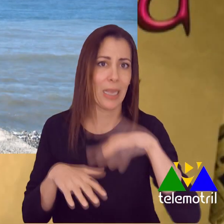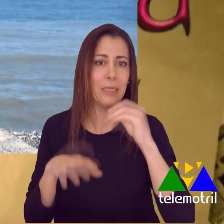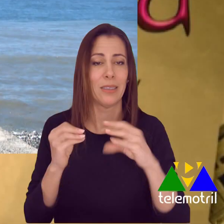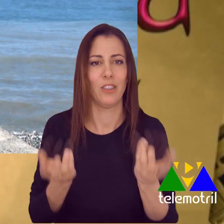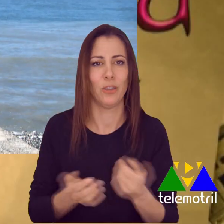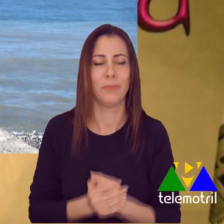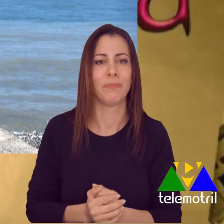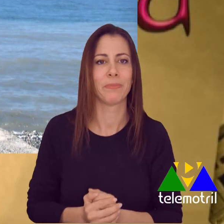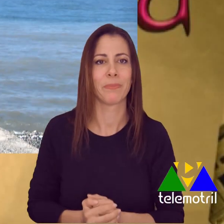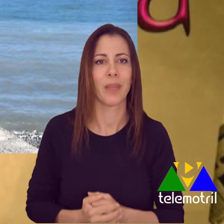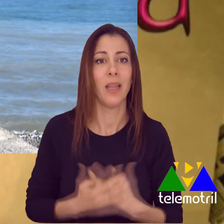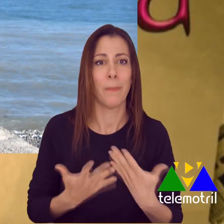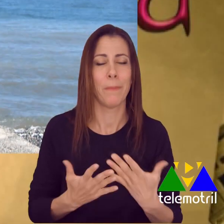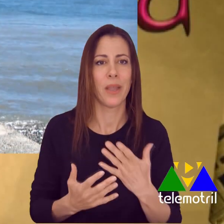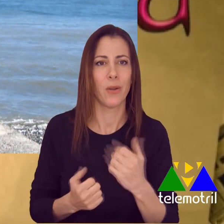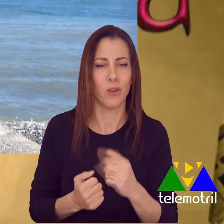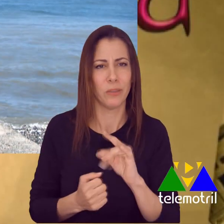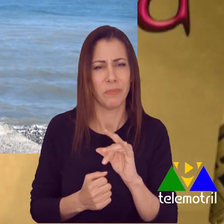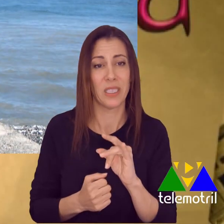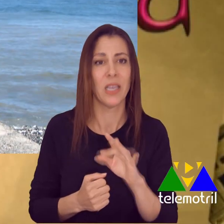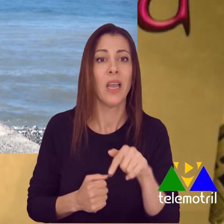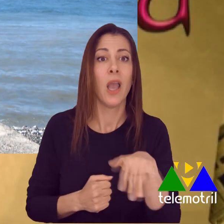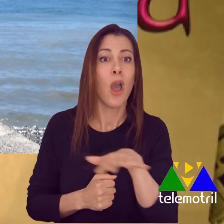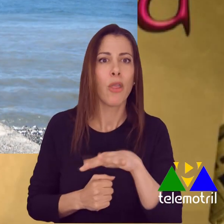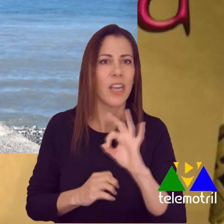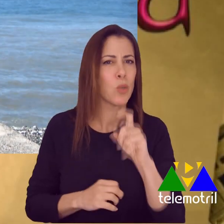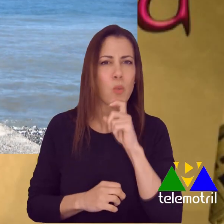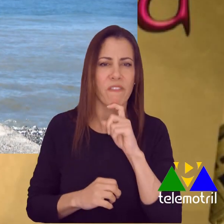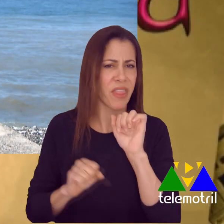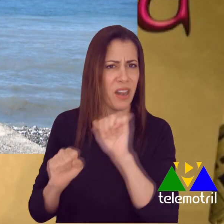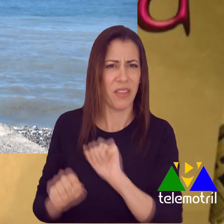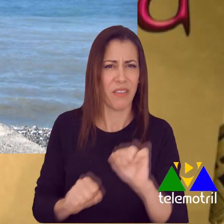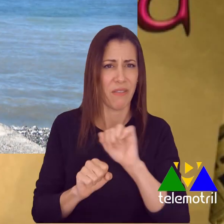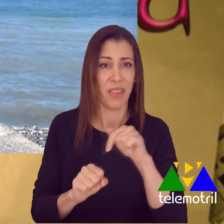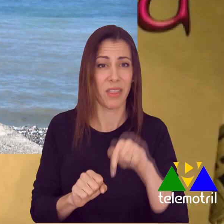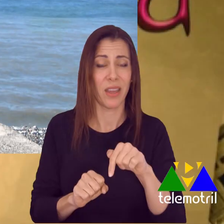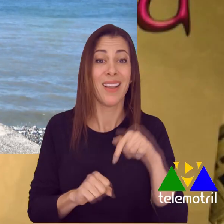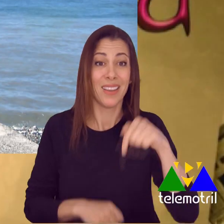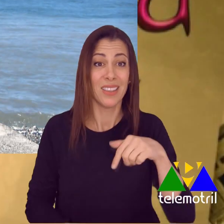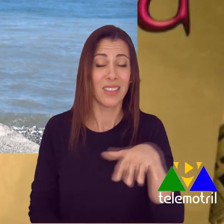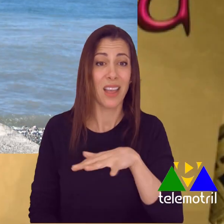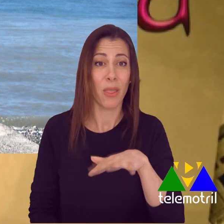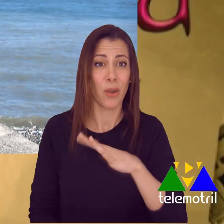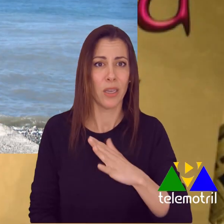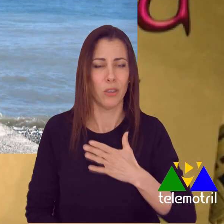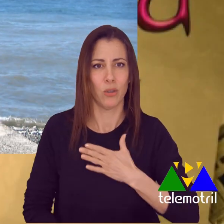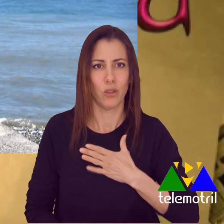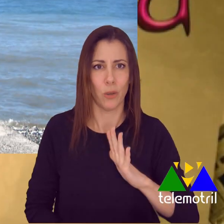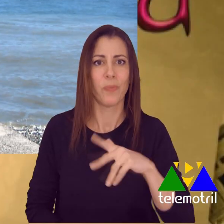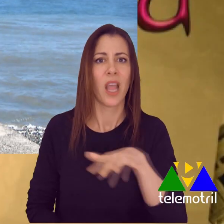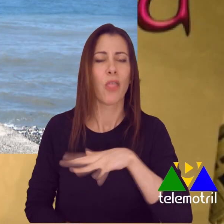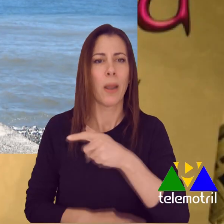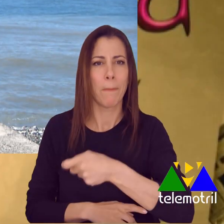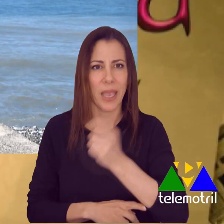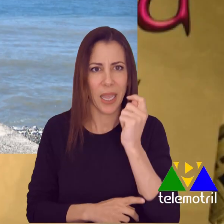indudablemente tuvimos, esta zona fue difícil de defender. En esta zona, la zona de las